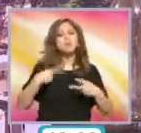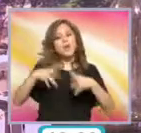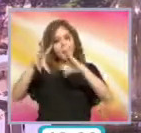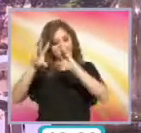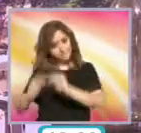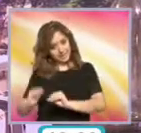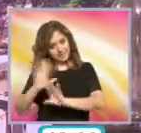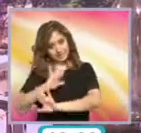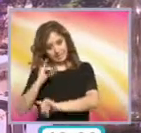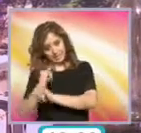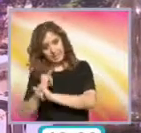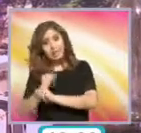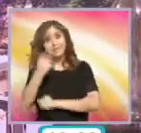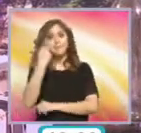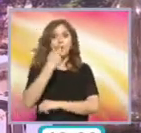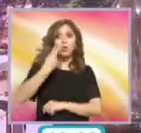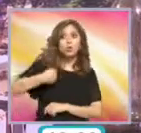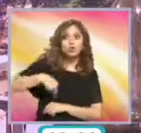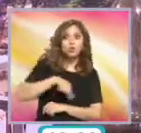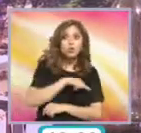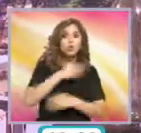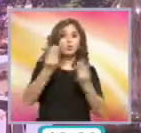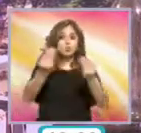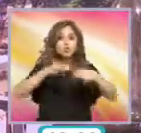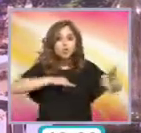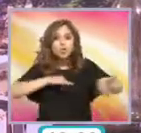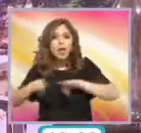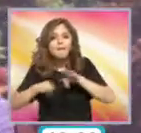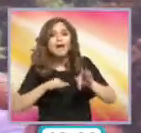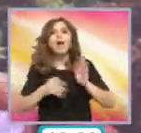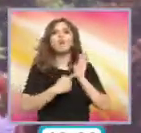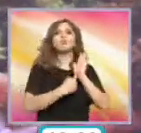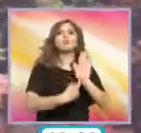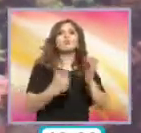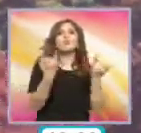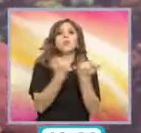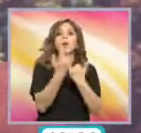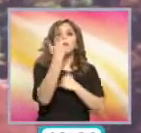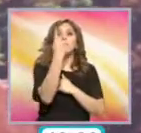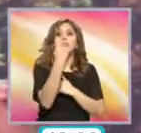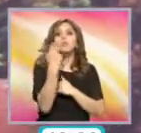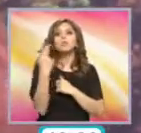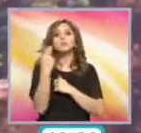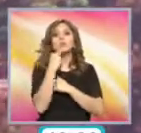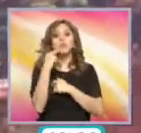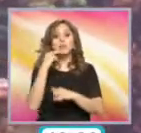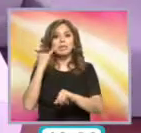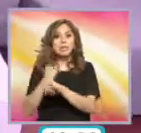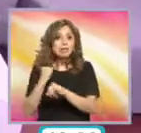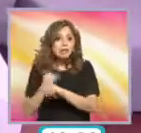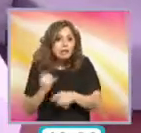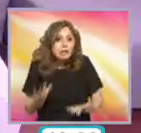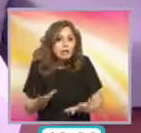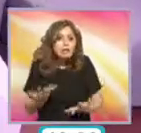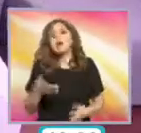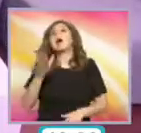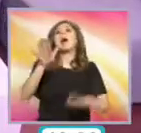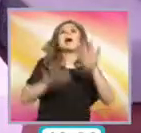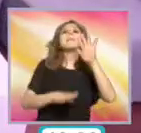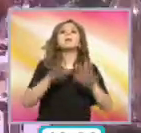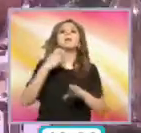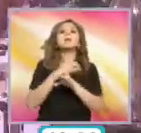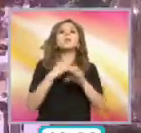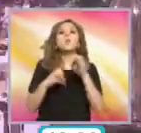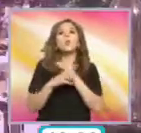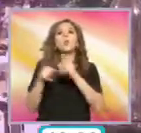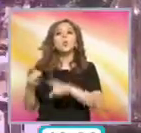hacemos, con todo lo que nos dedicamos, dependemos. Claro, porque además hoy ya muchas de las cosas ni siquiera conscientemente las llevamos hacia